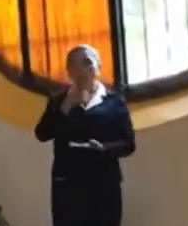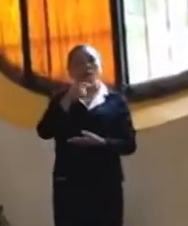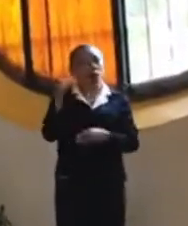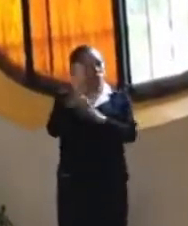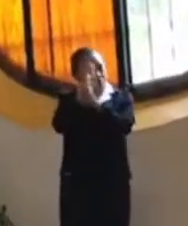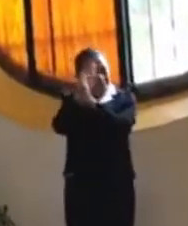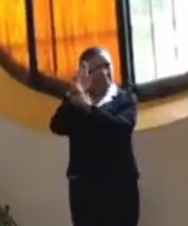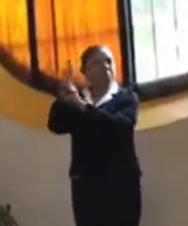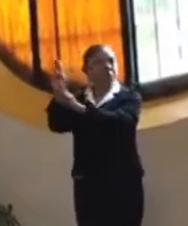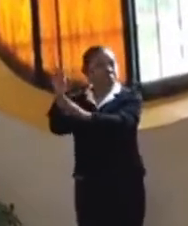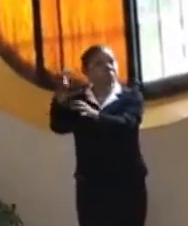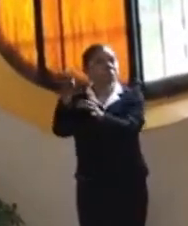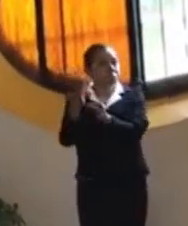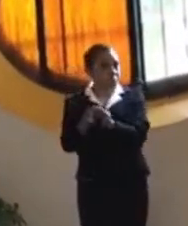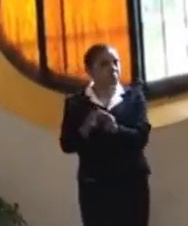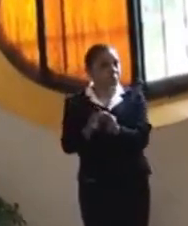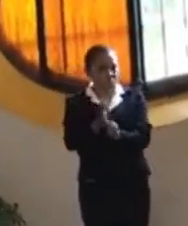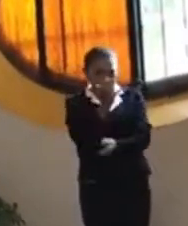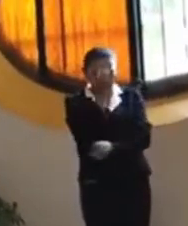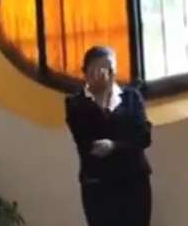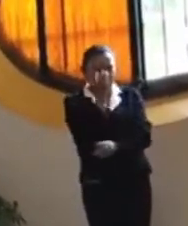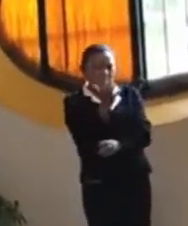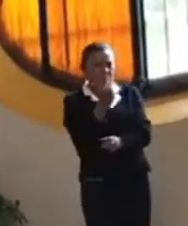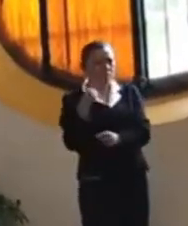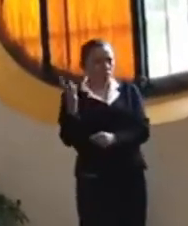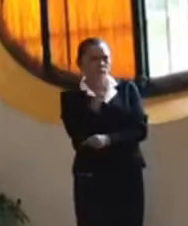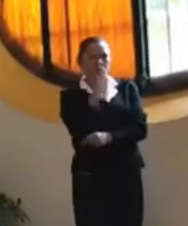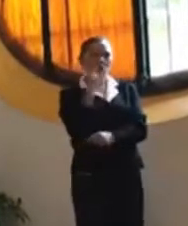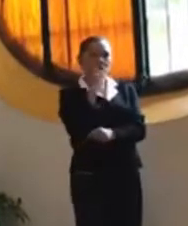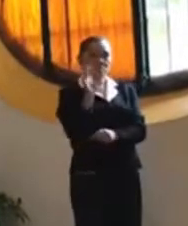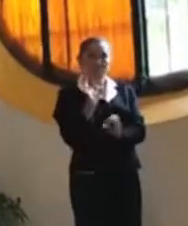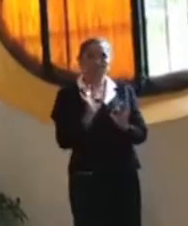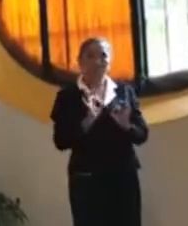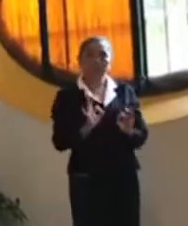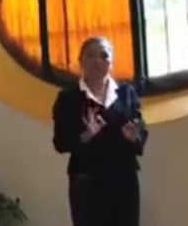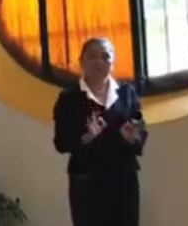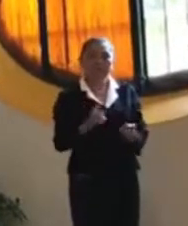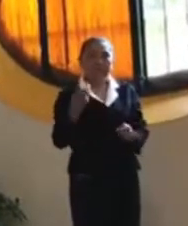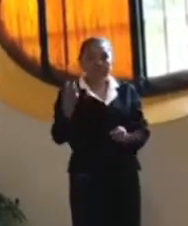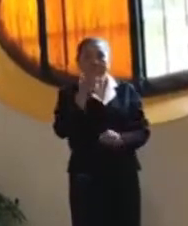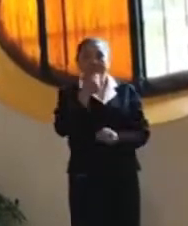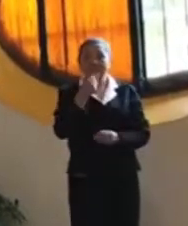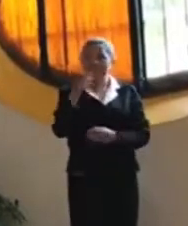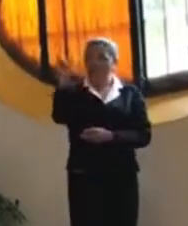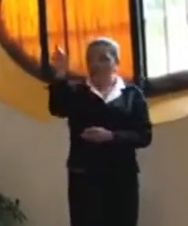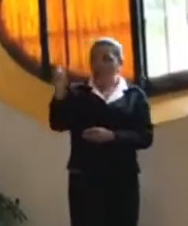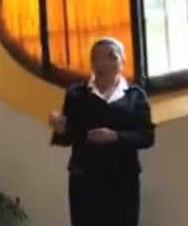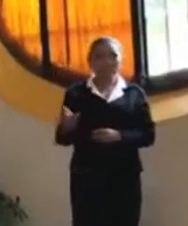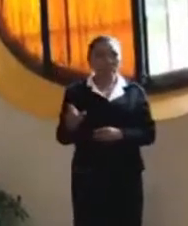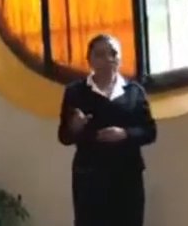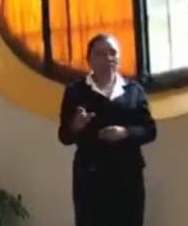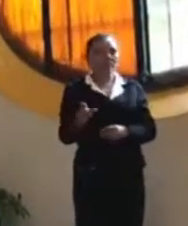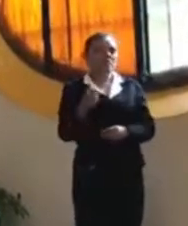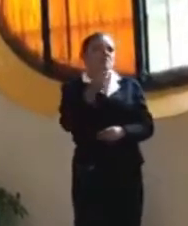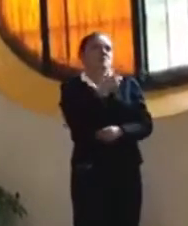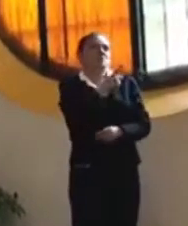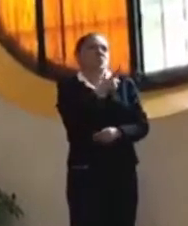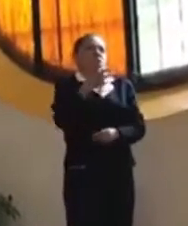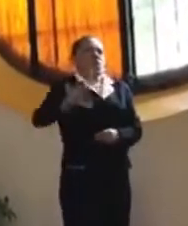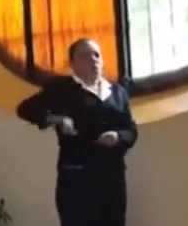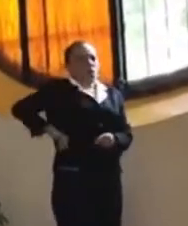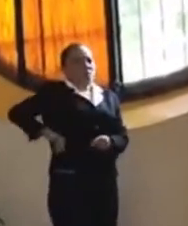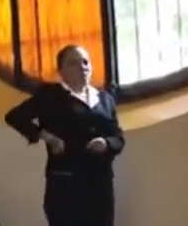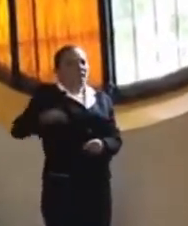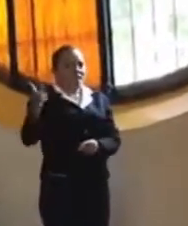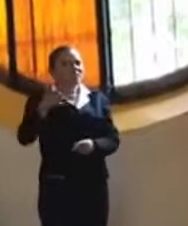un hombre con sólida formación profesional y es un hombre que no tiene más interés que